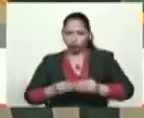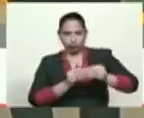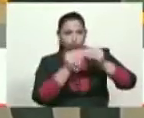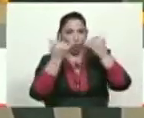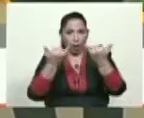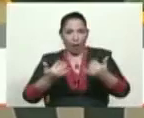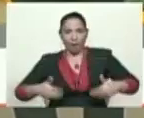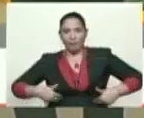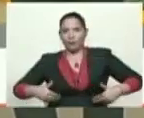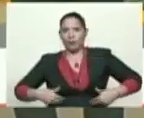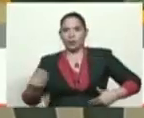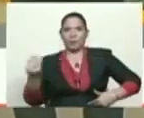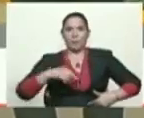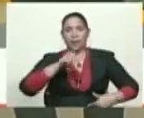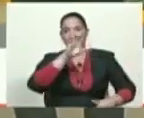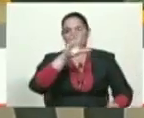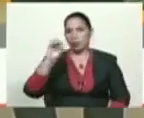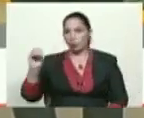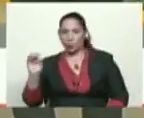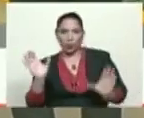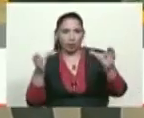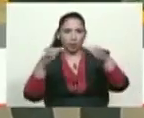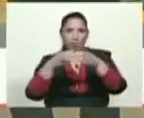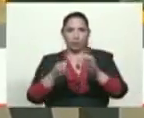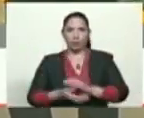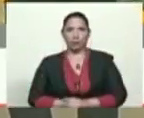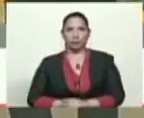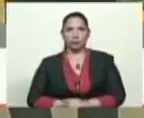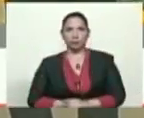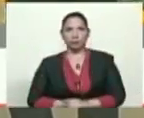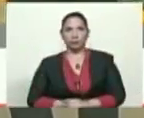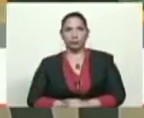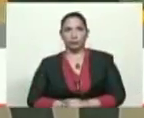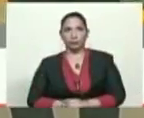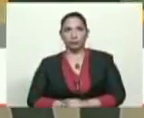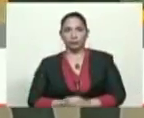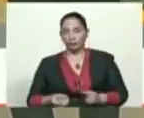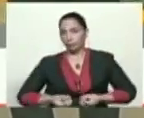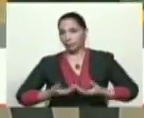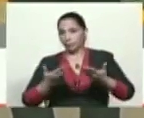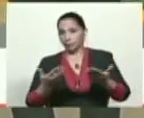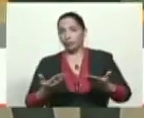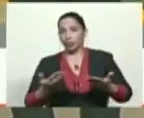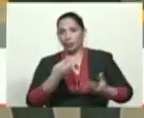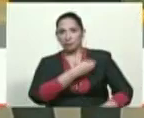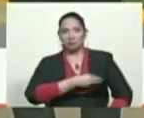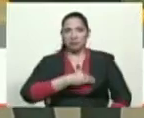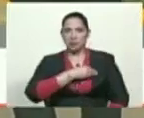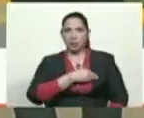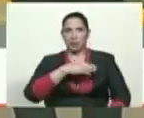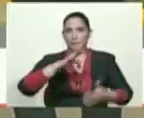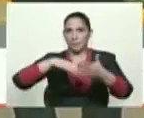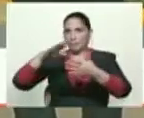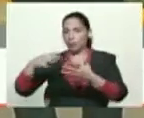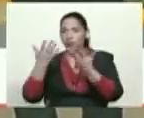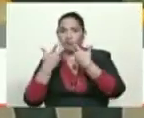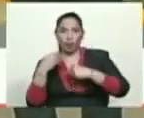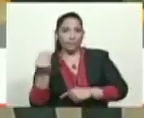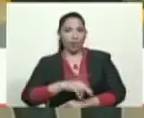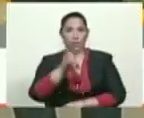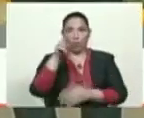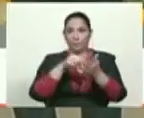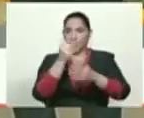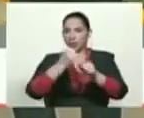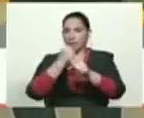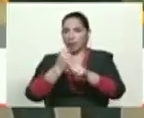esfuerzo más de 150 equipos que están prestando la misión barrio nuevo barrio tricolor más de 2.000 trabajadores en esta primera